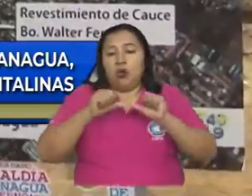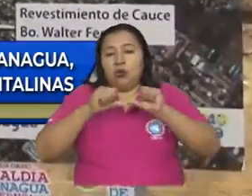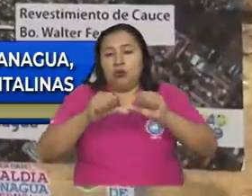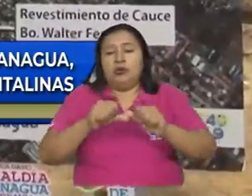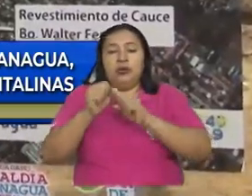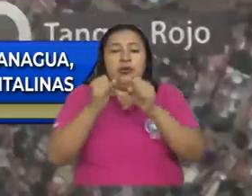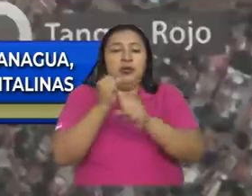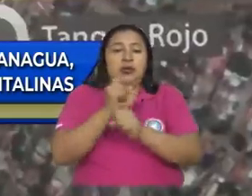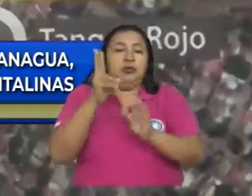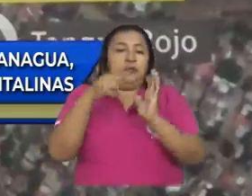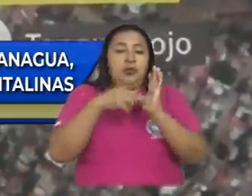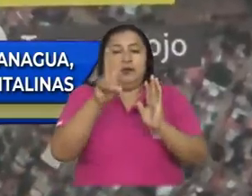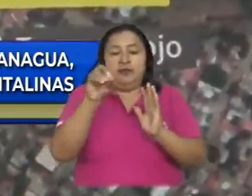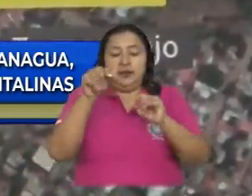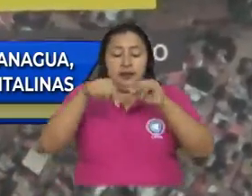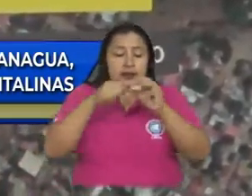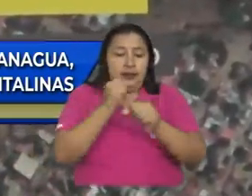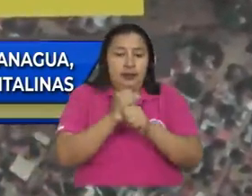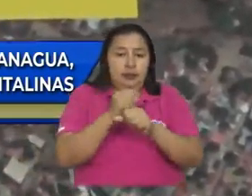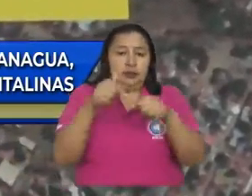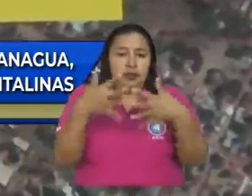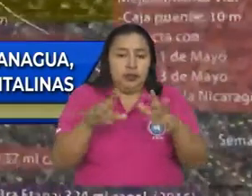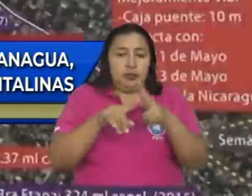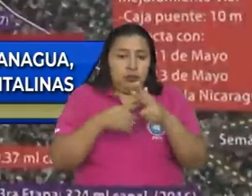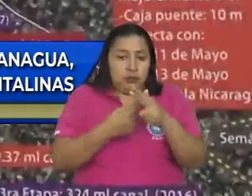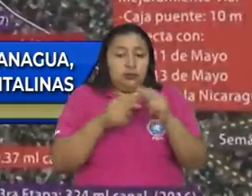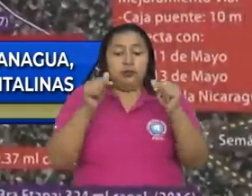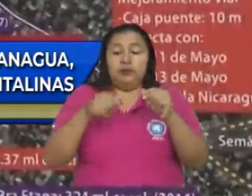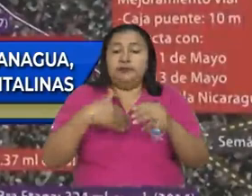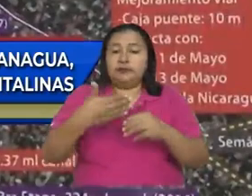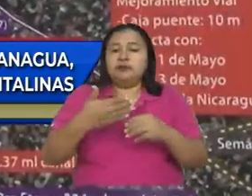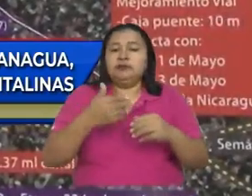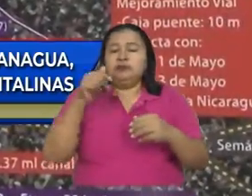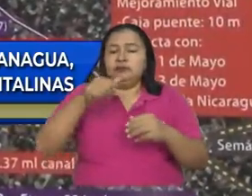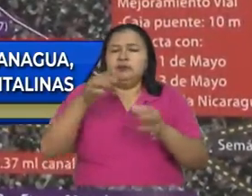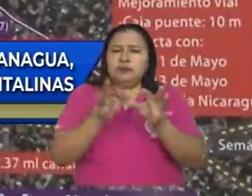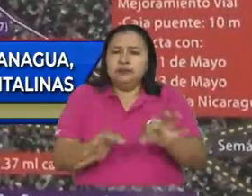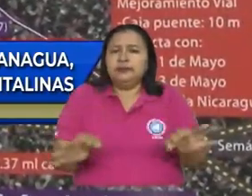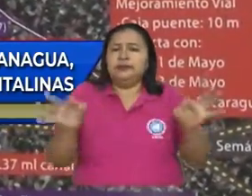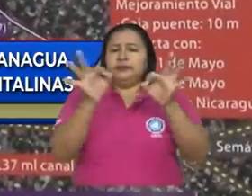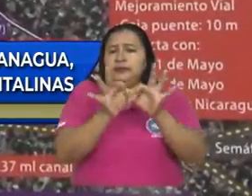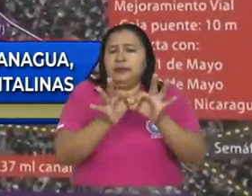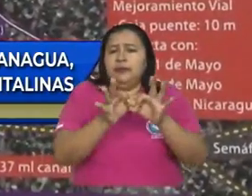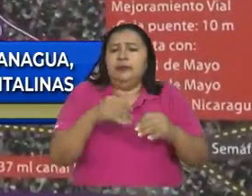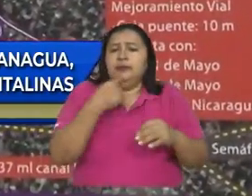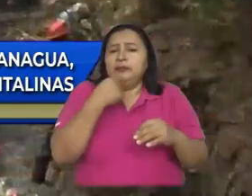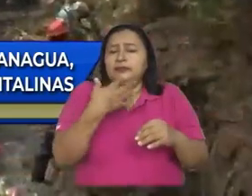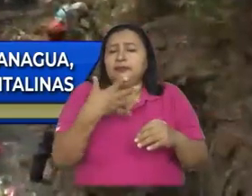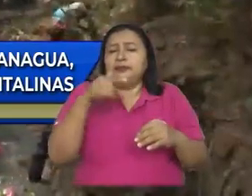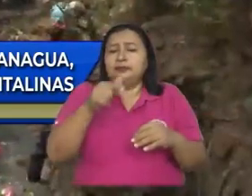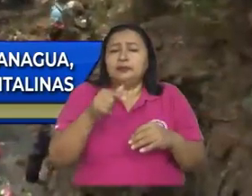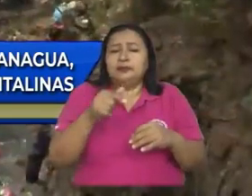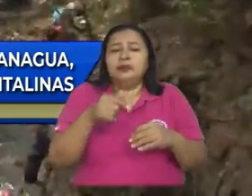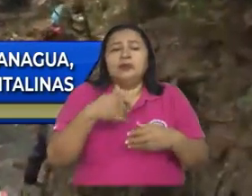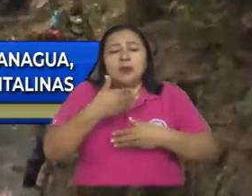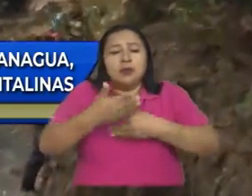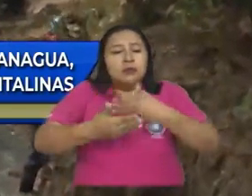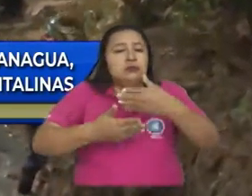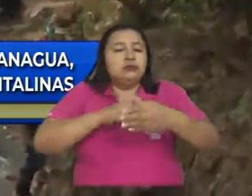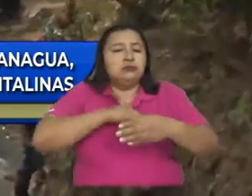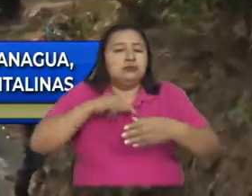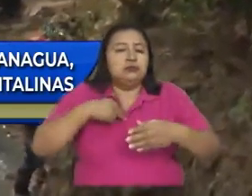el 2020 en este año que estamos. Entonces, son importantes porque venimos